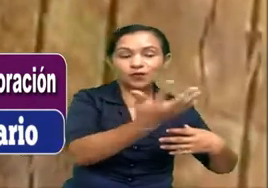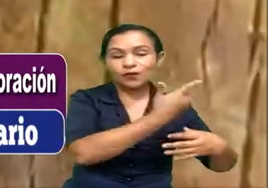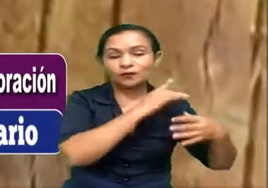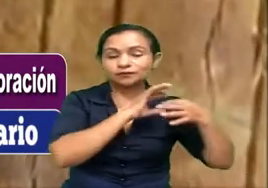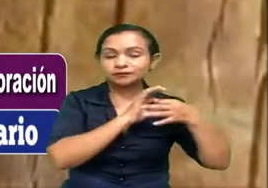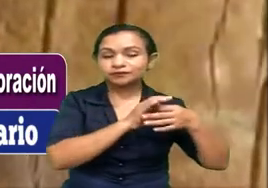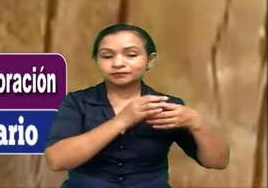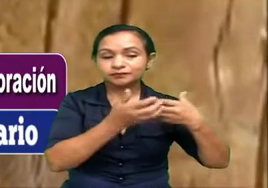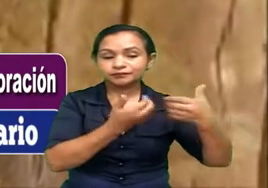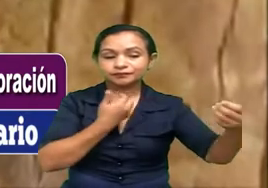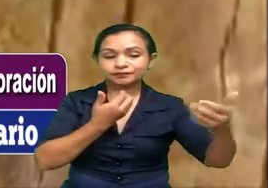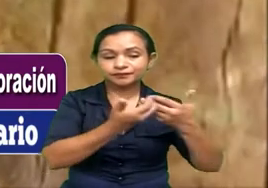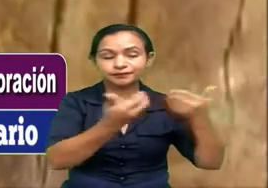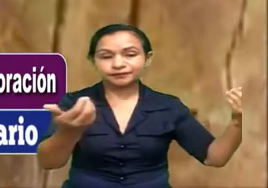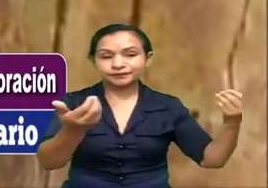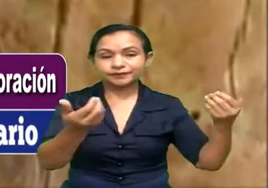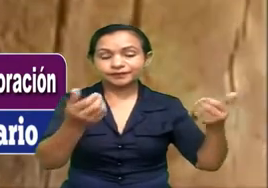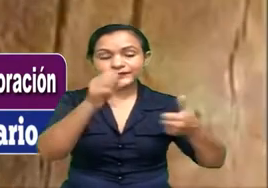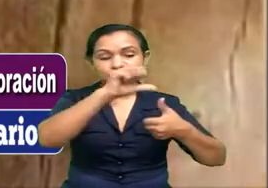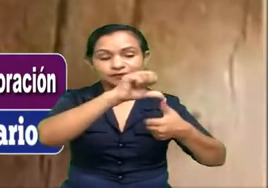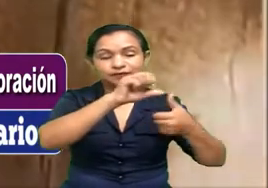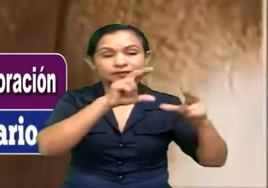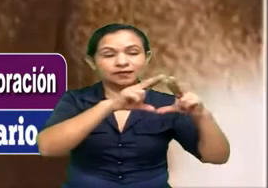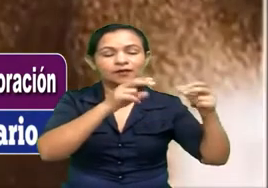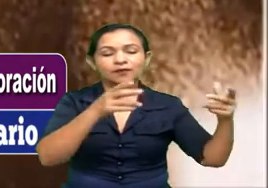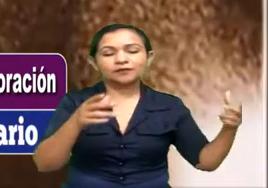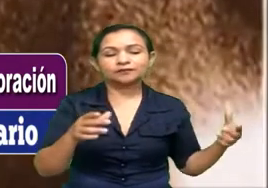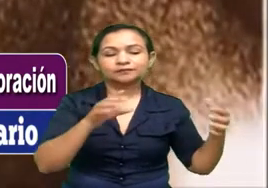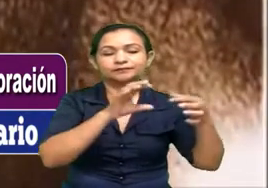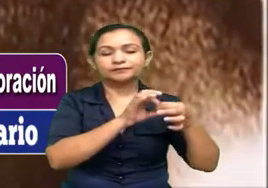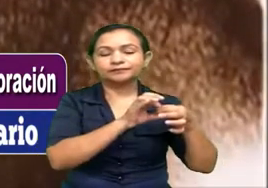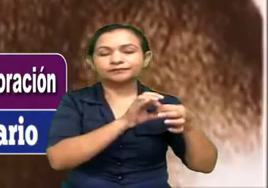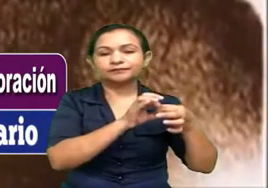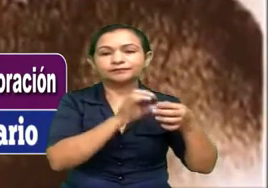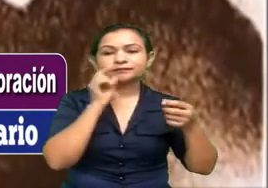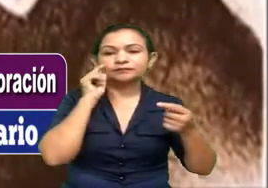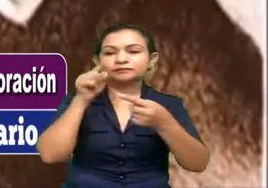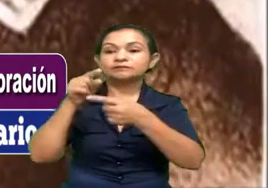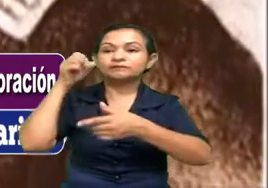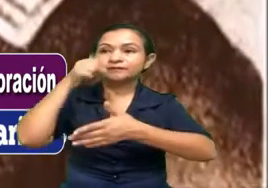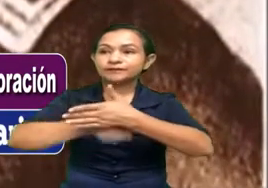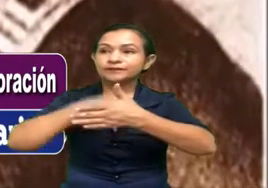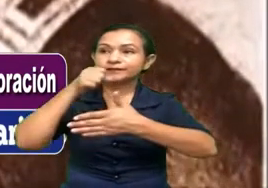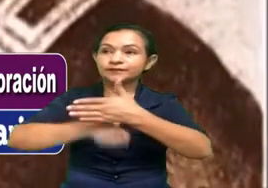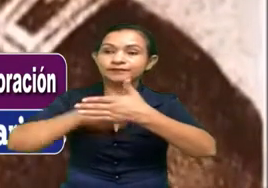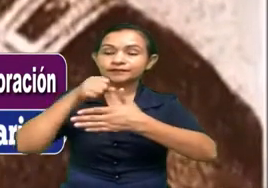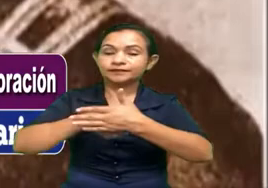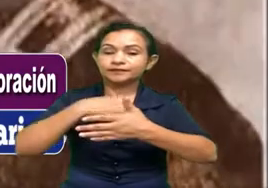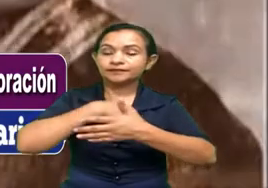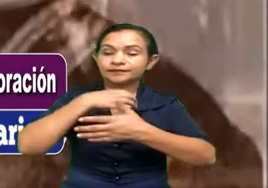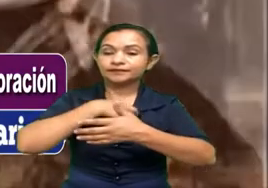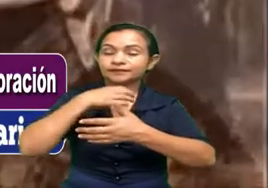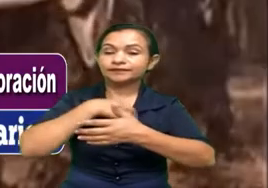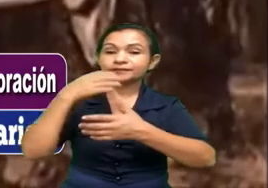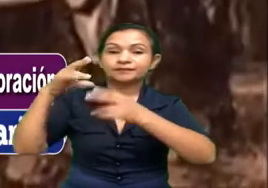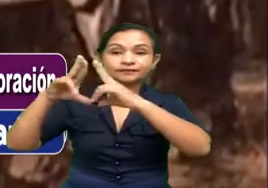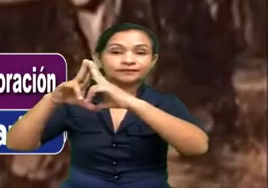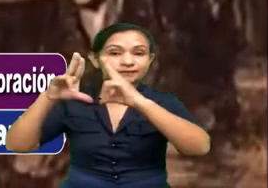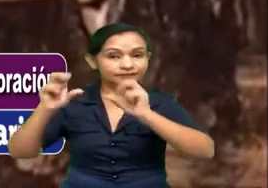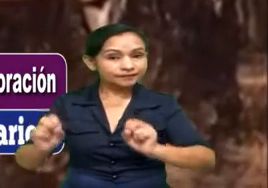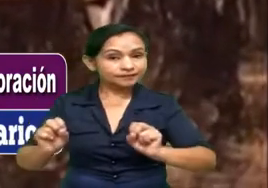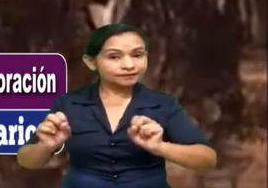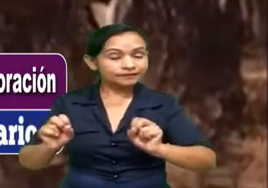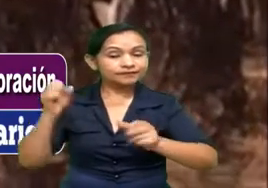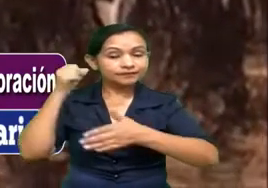dispersos nicaragüenses y centroamericanos con un solo objetivo: la defensa de la soberanía de Nicaragua y por ende